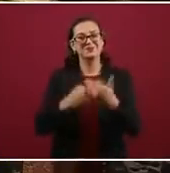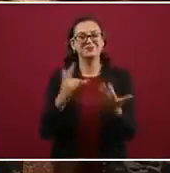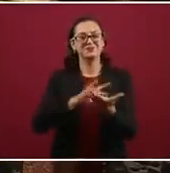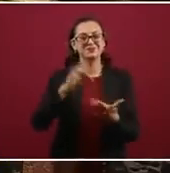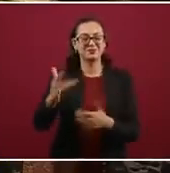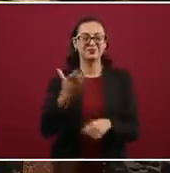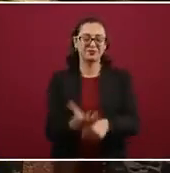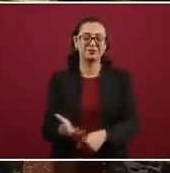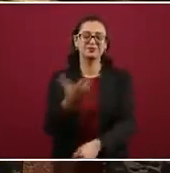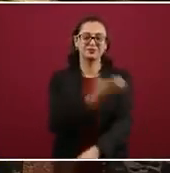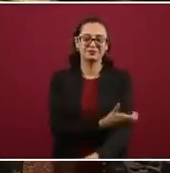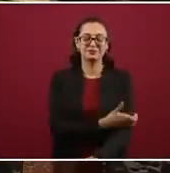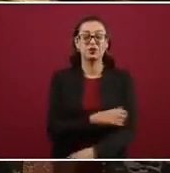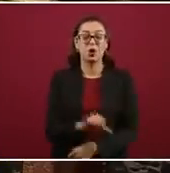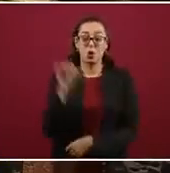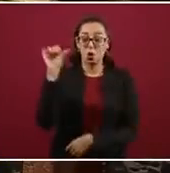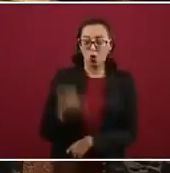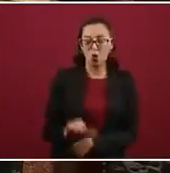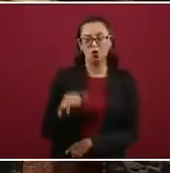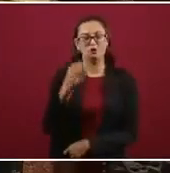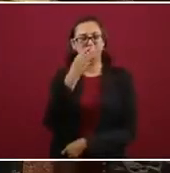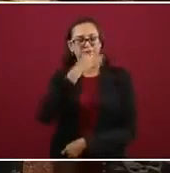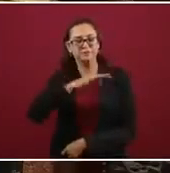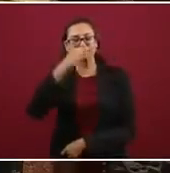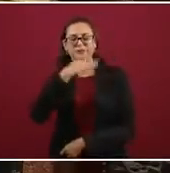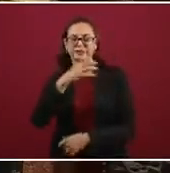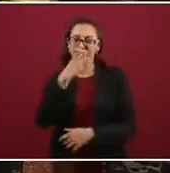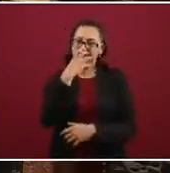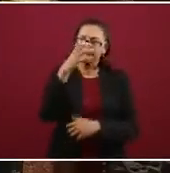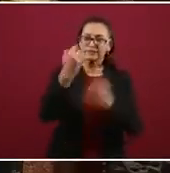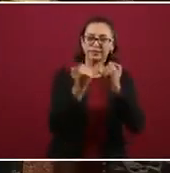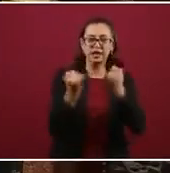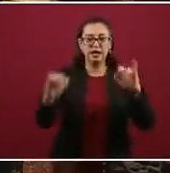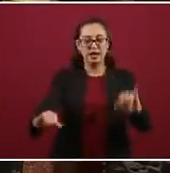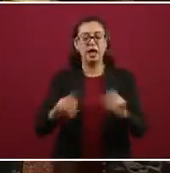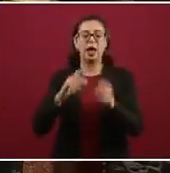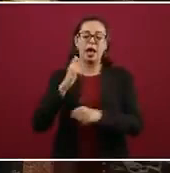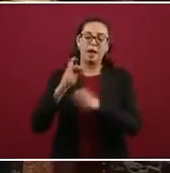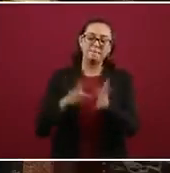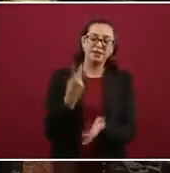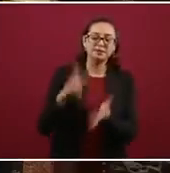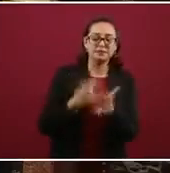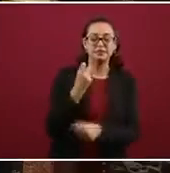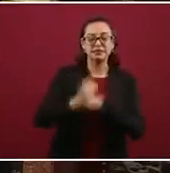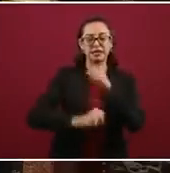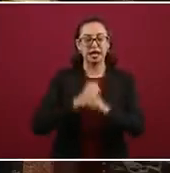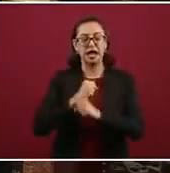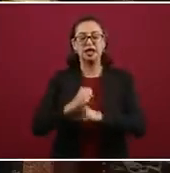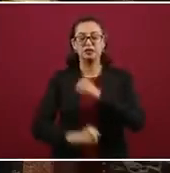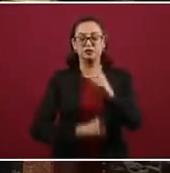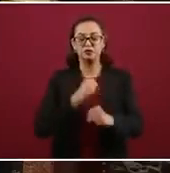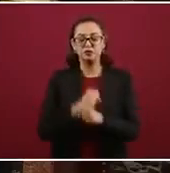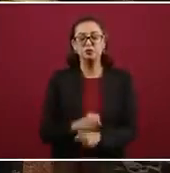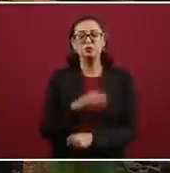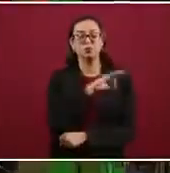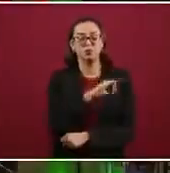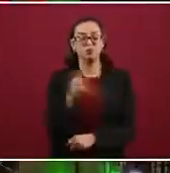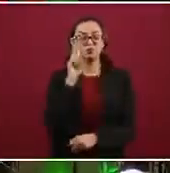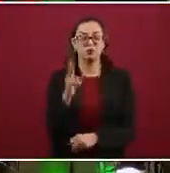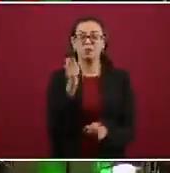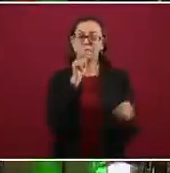y tras la celebración del grito por parte del presidente, como cada año tendremos la oportunidad de admirar un espectáculo de